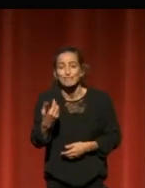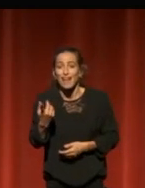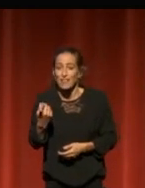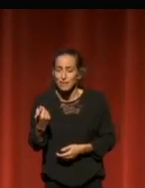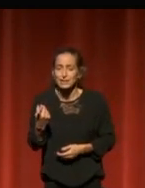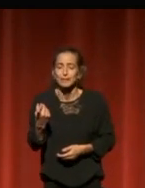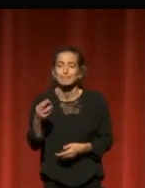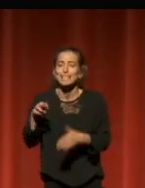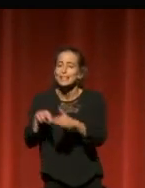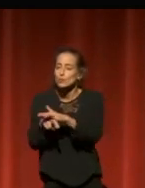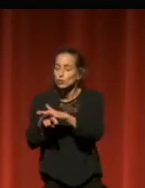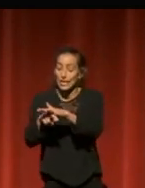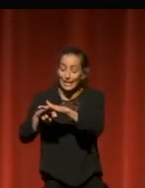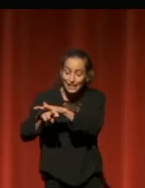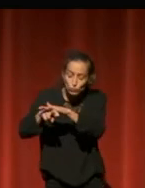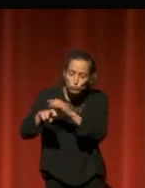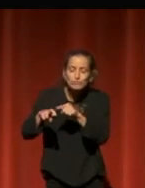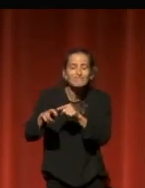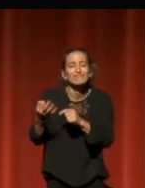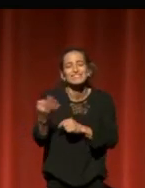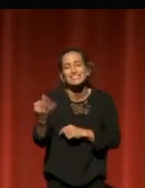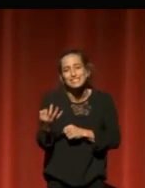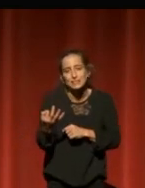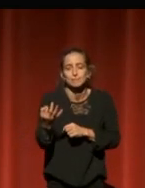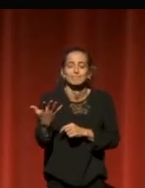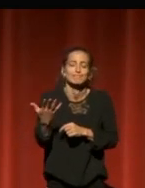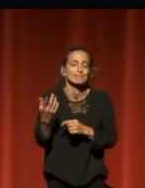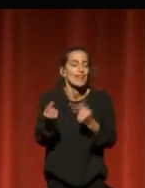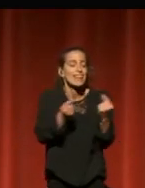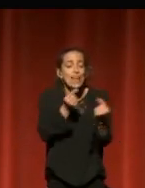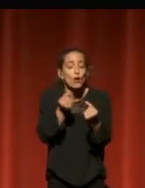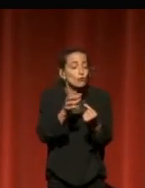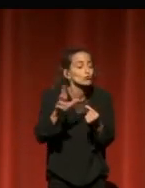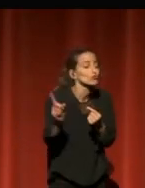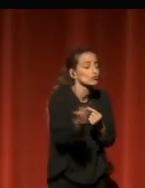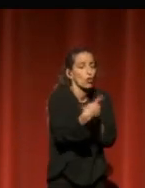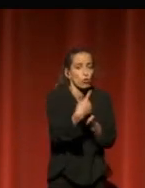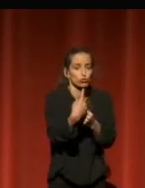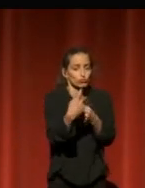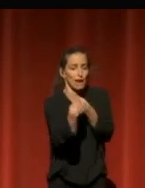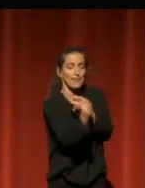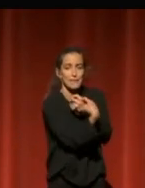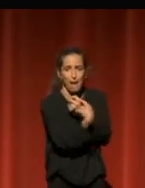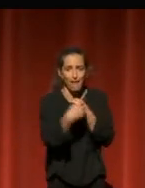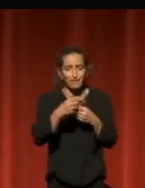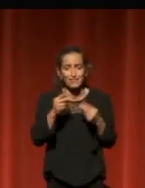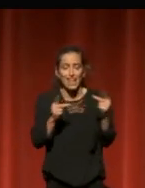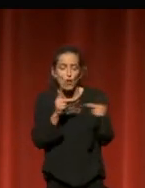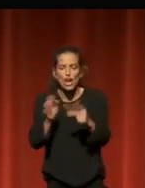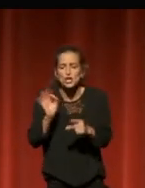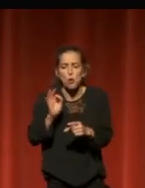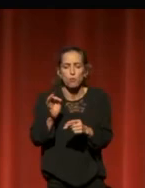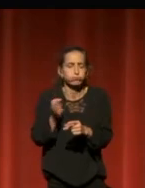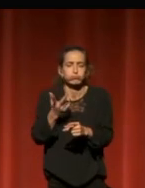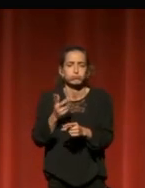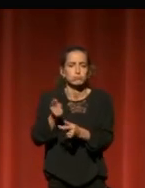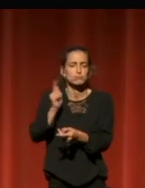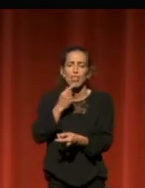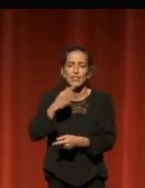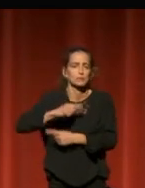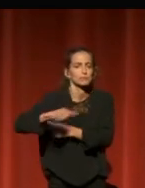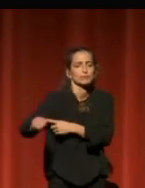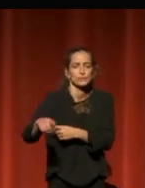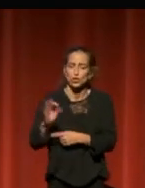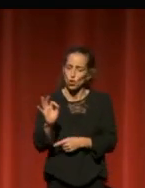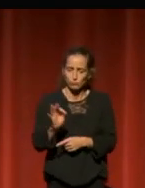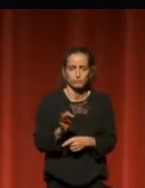estos recursos han de estar dialogados entre todas las partes, porque no se puede simplemente iniciar una ley o forzar algo cuando no se han hablado con todos